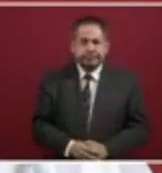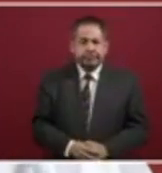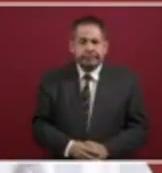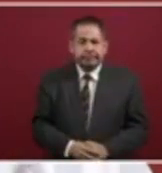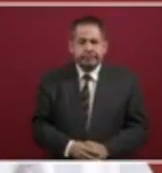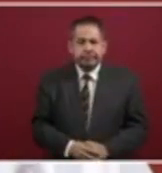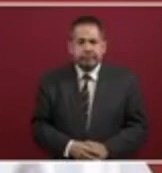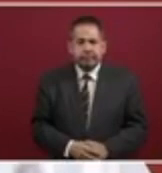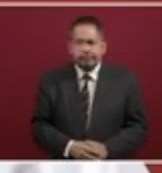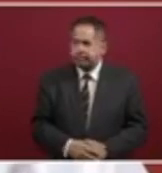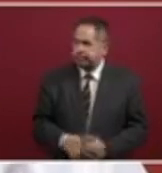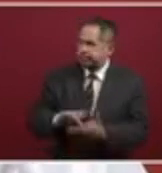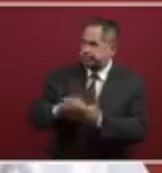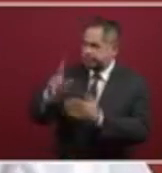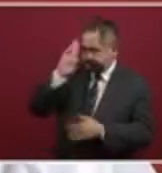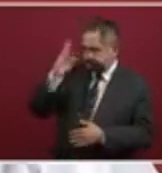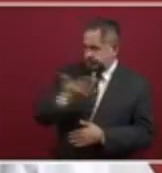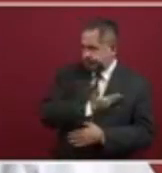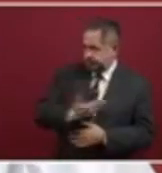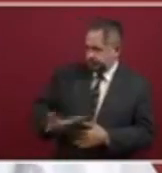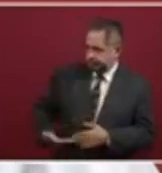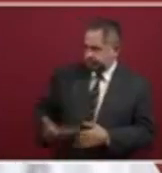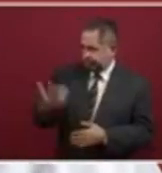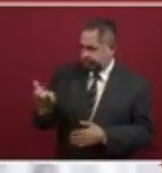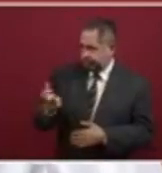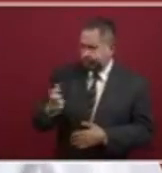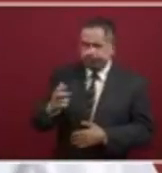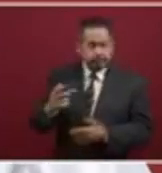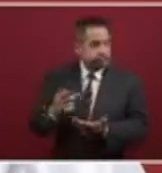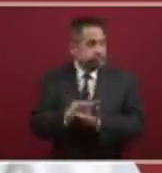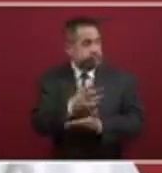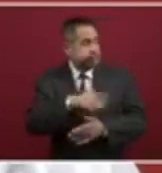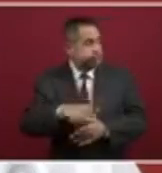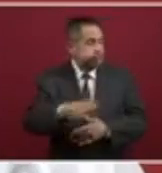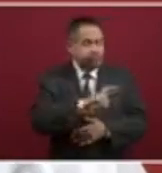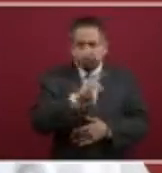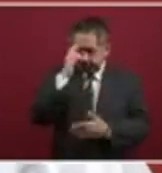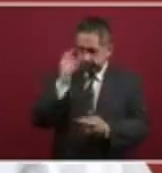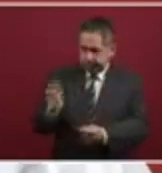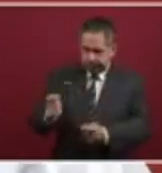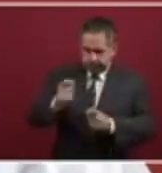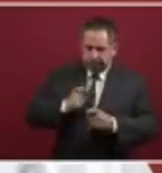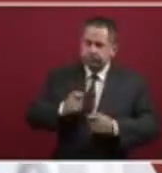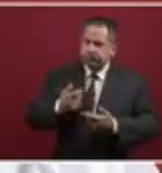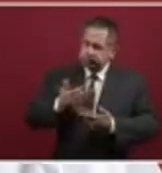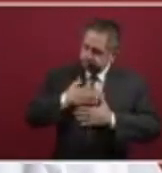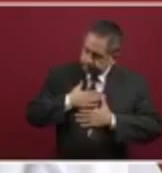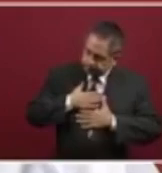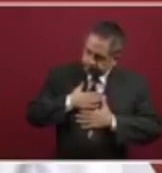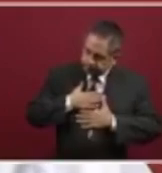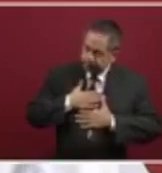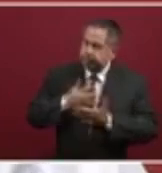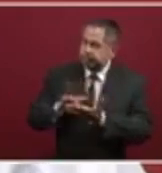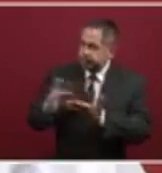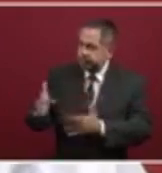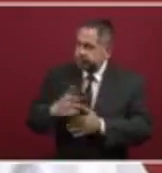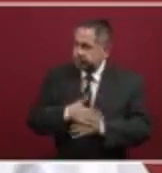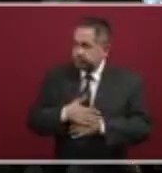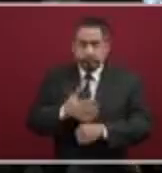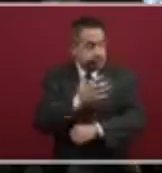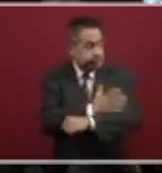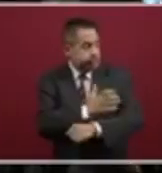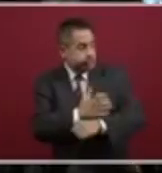Gracias, señor presidente, por este reconocimiento que recibo a nombre propio, a nombre de mis